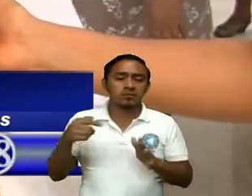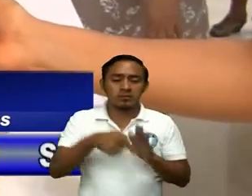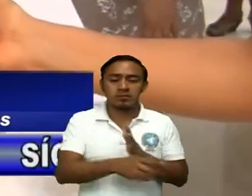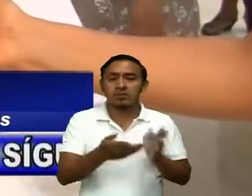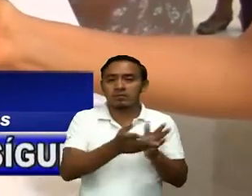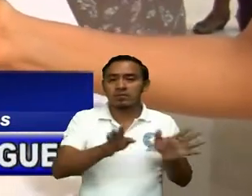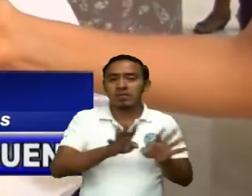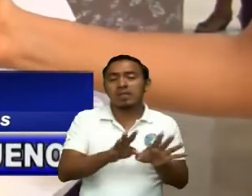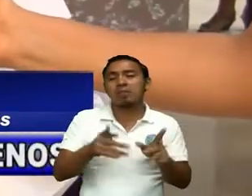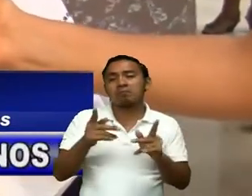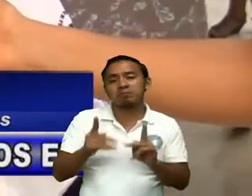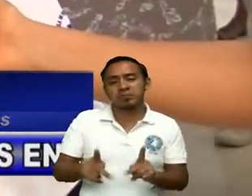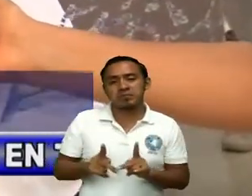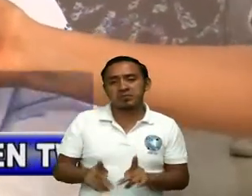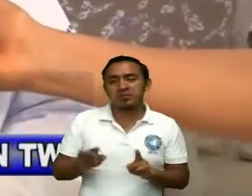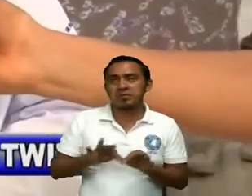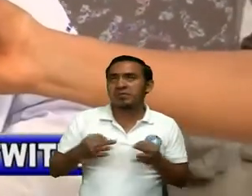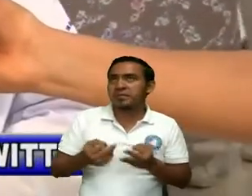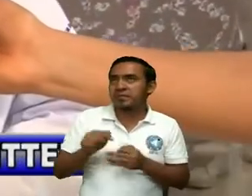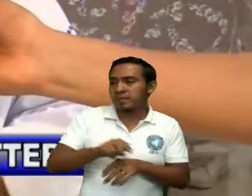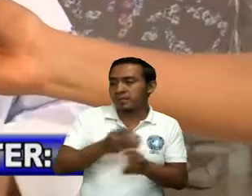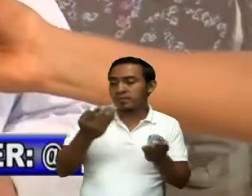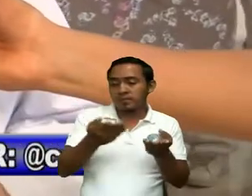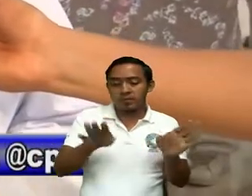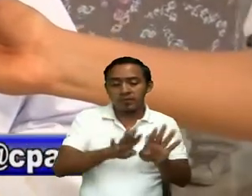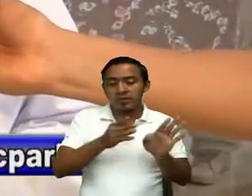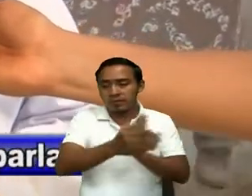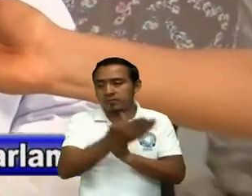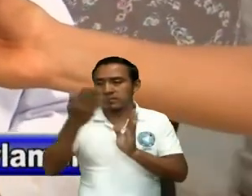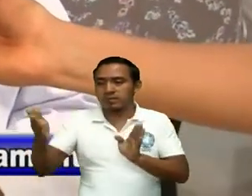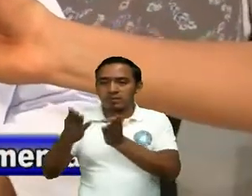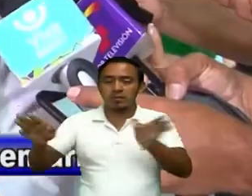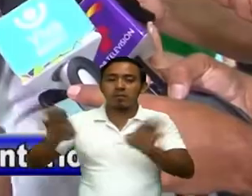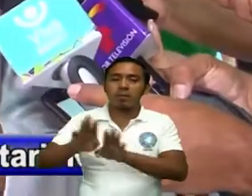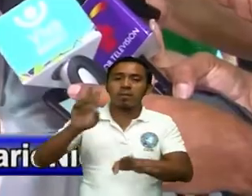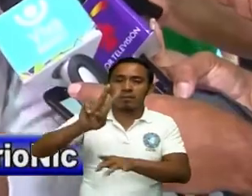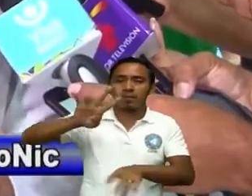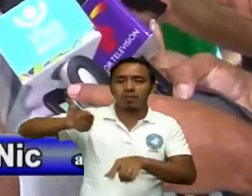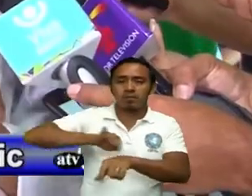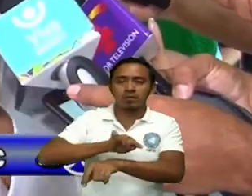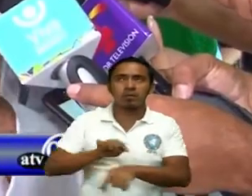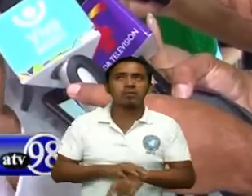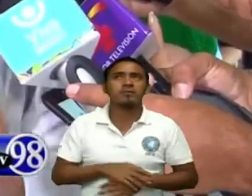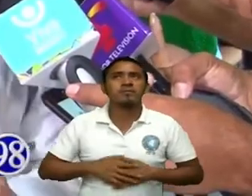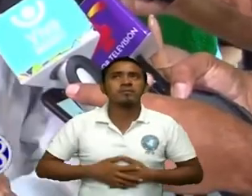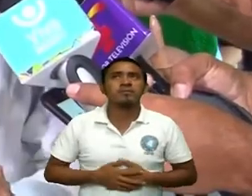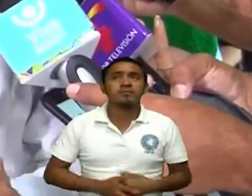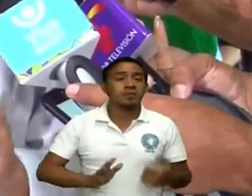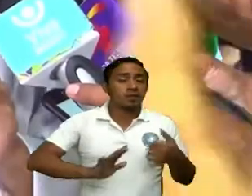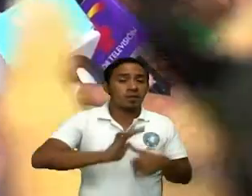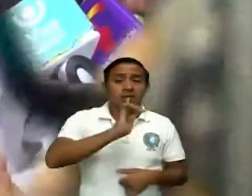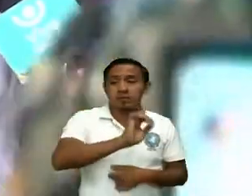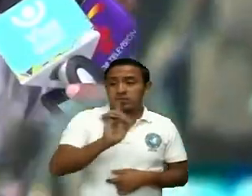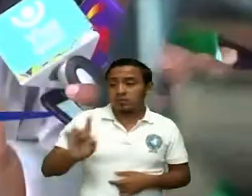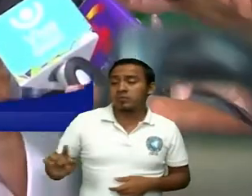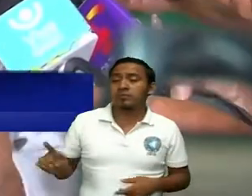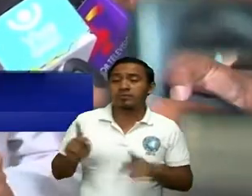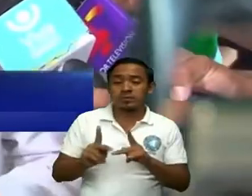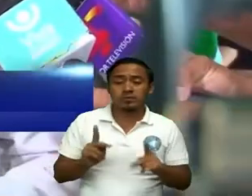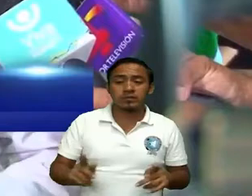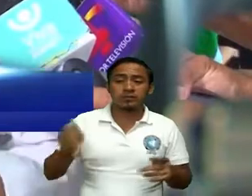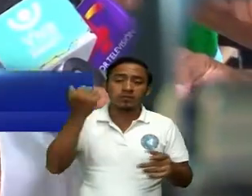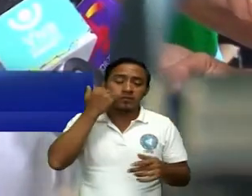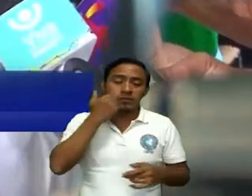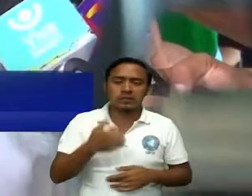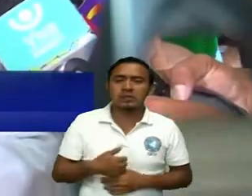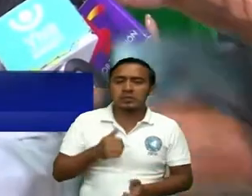área. Así que el familiar va a poder estar en una sala contigua 24 horas. Donde cada uno de los familiares que tienen pacientes